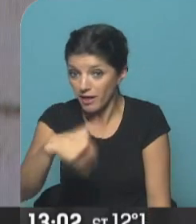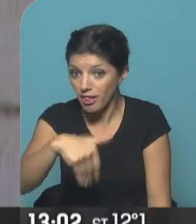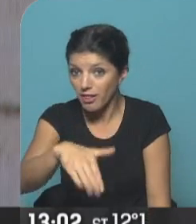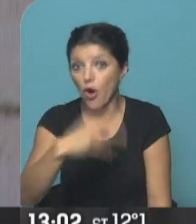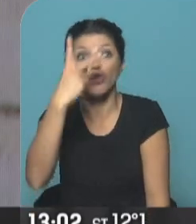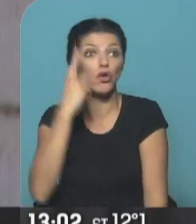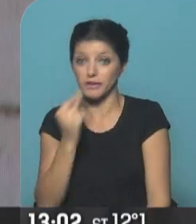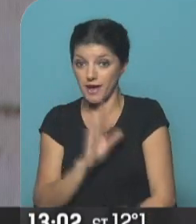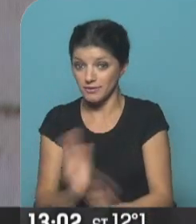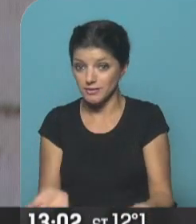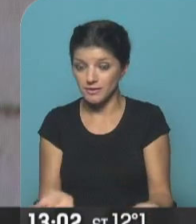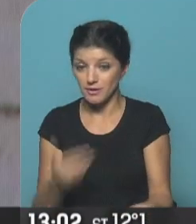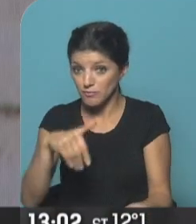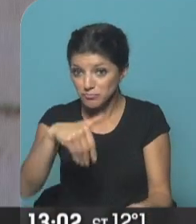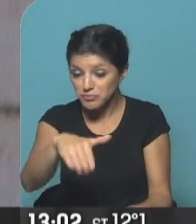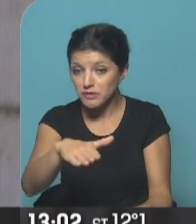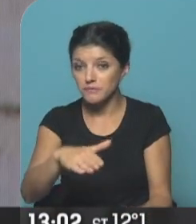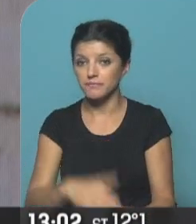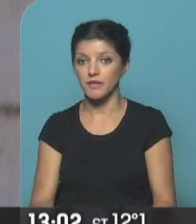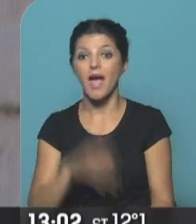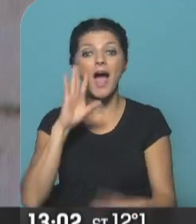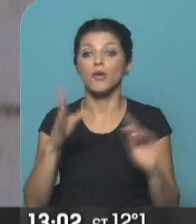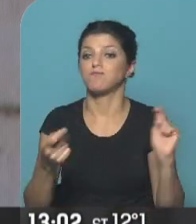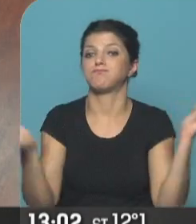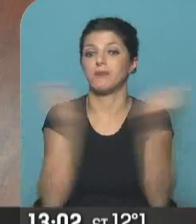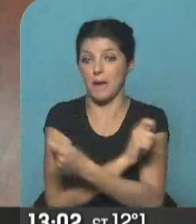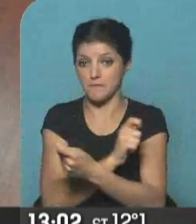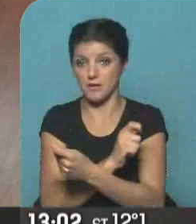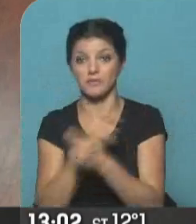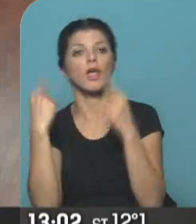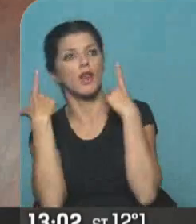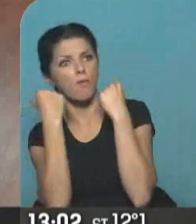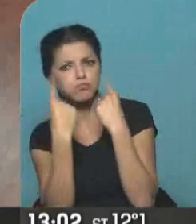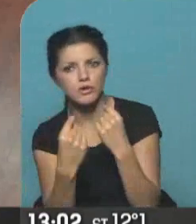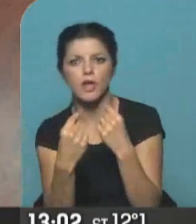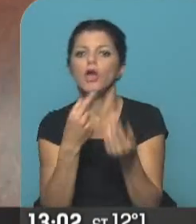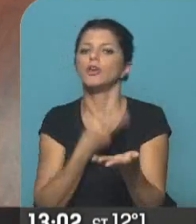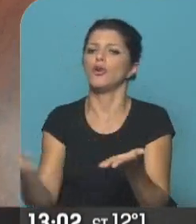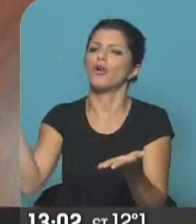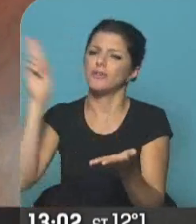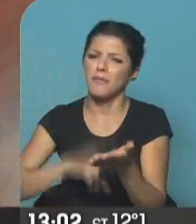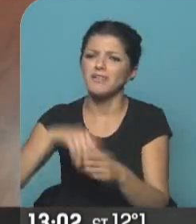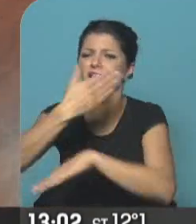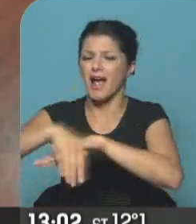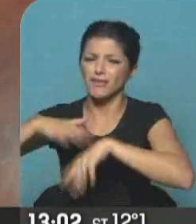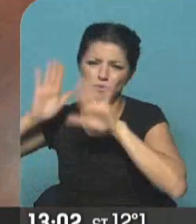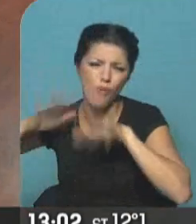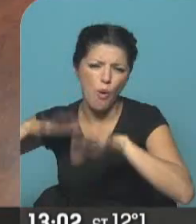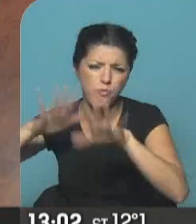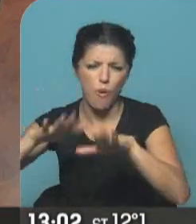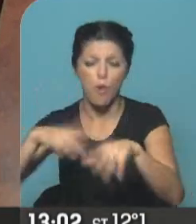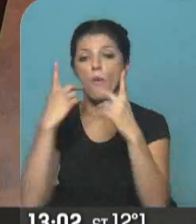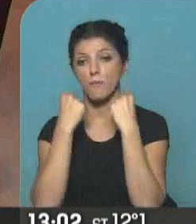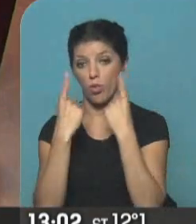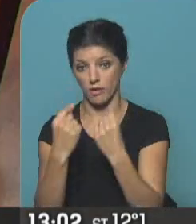horas, o 2 días, digamos, redispare y retonifique la protesta opositora y volvamos a tener protestas en las calles. De nuevo, el